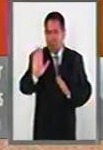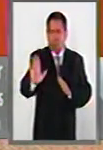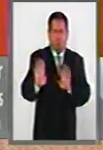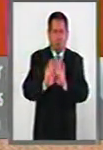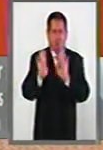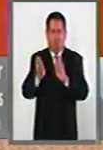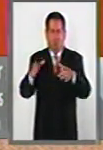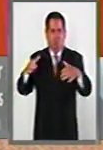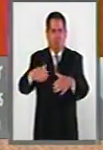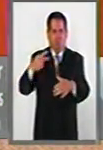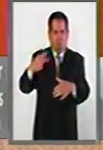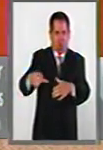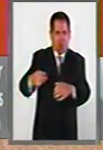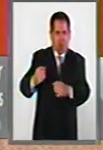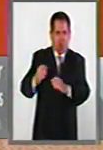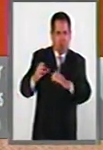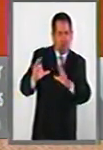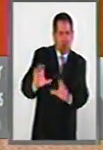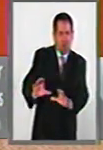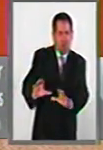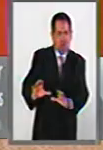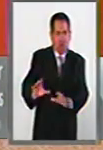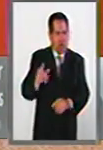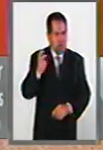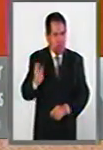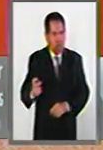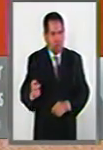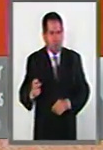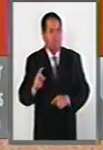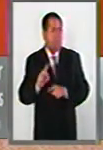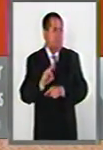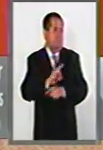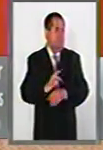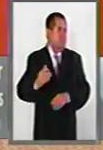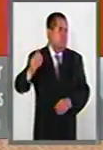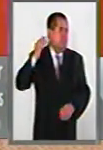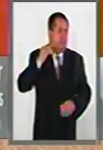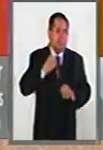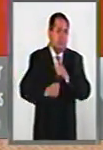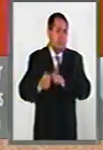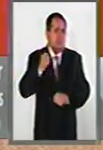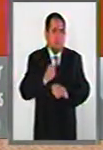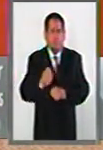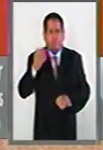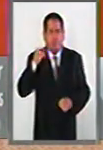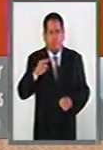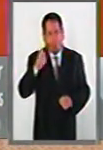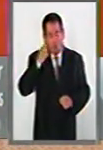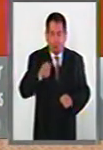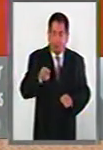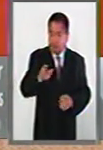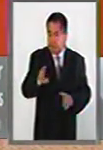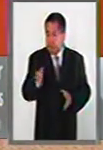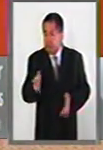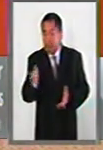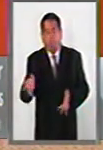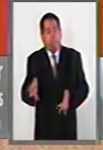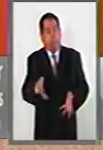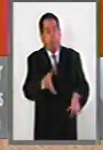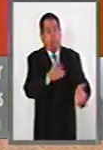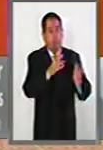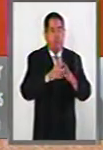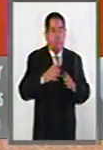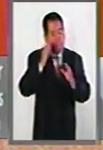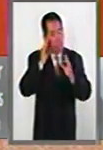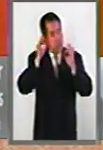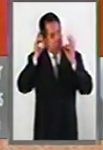cuarteles. Y desde hace ya varios años, desde que los han embarcado a nuestro